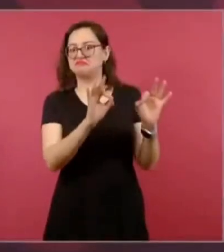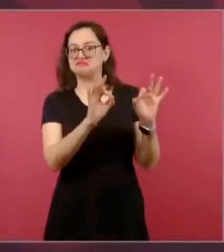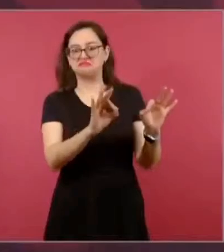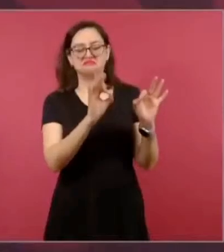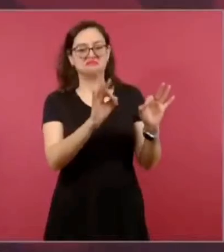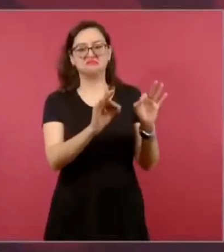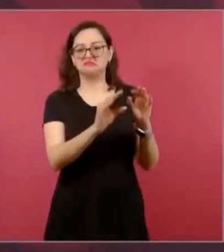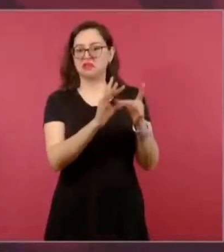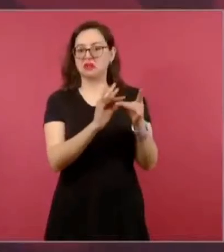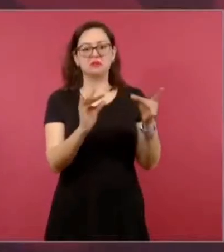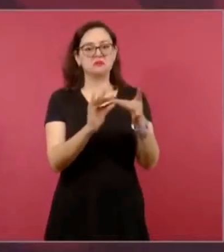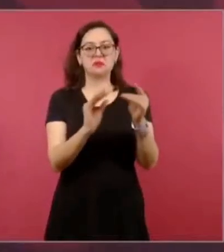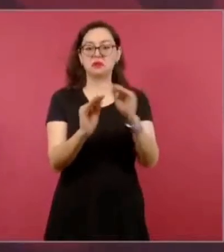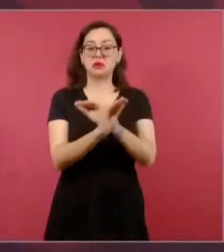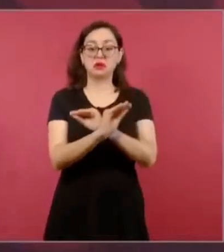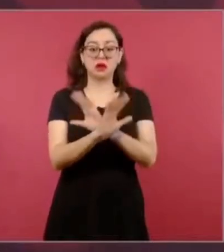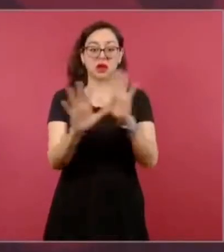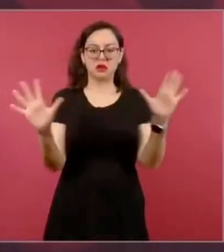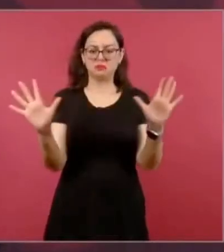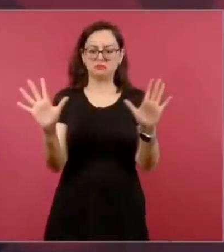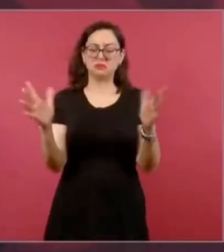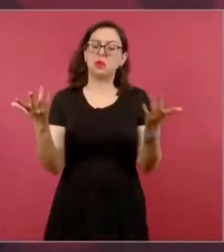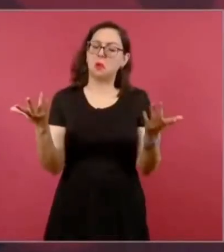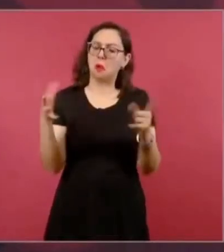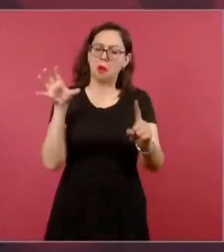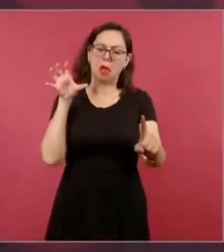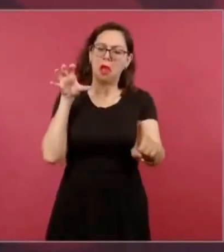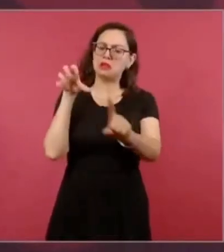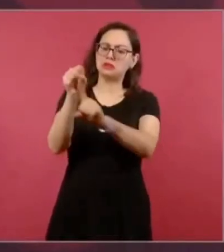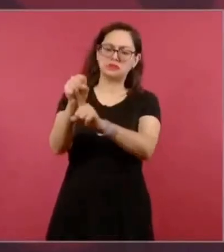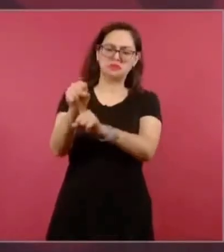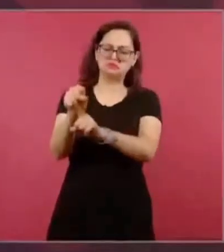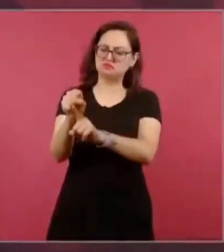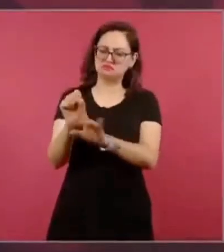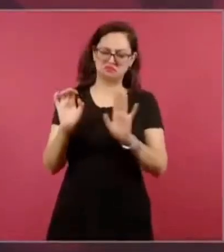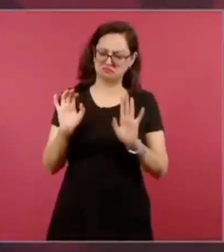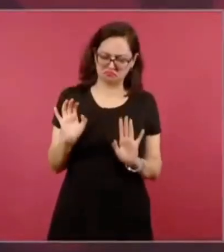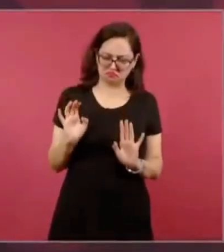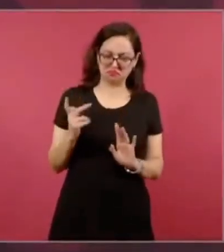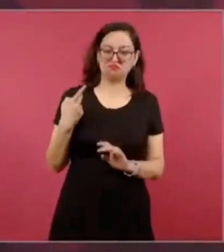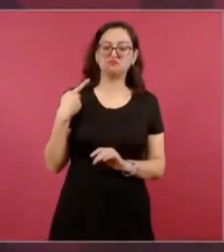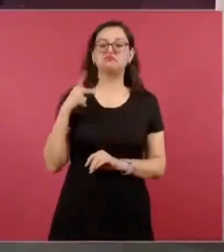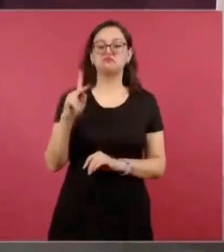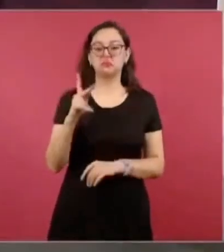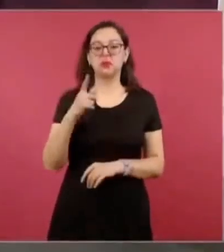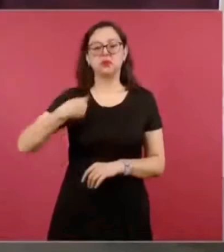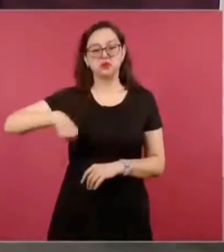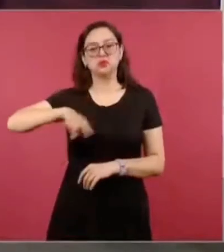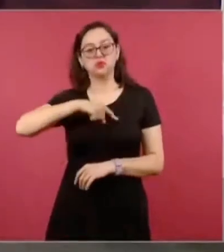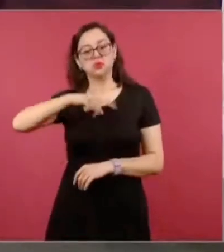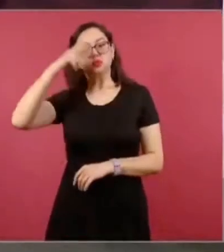pero sí explica cuál es nuestra utopía